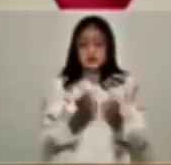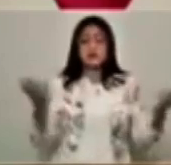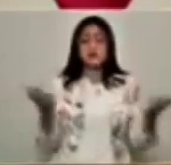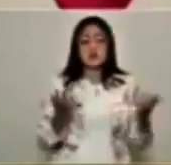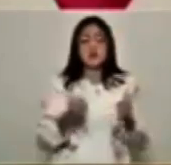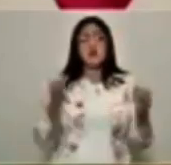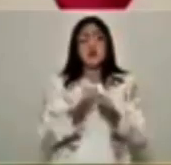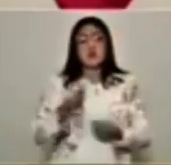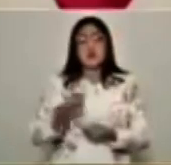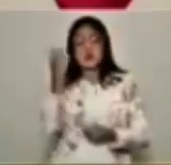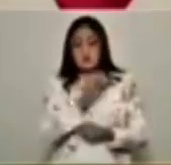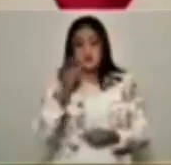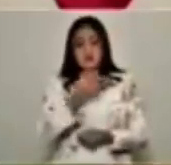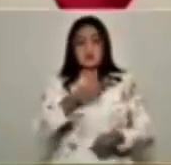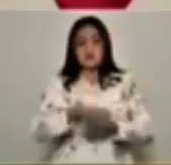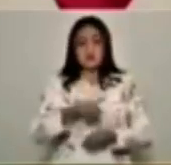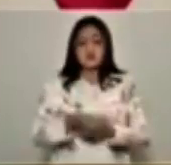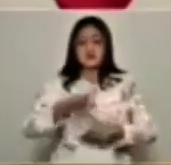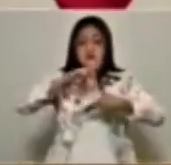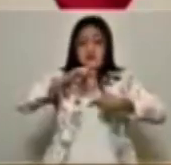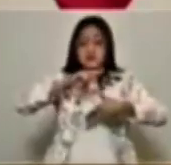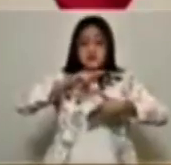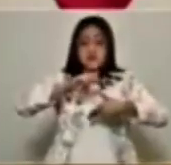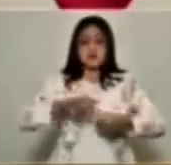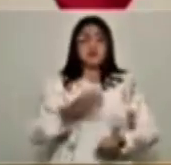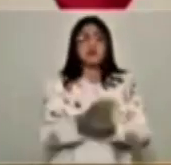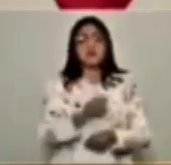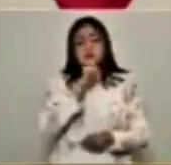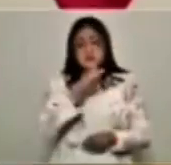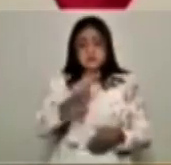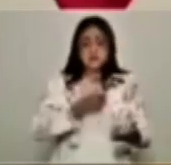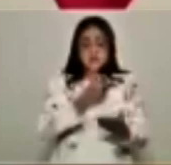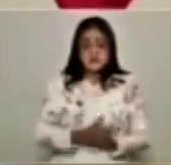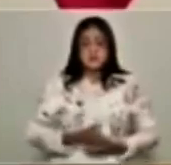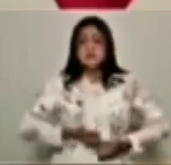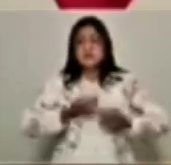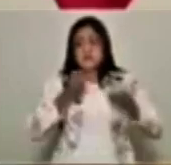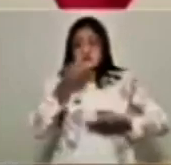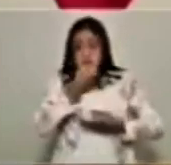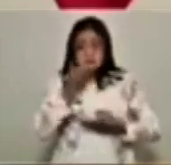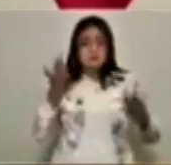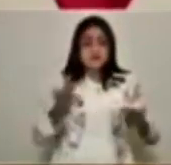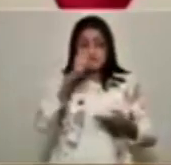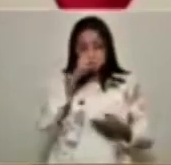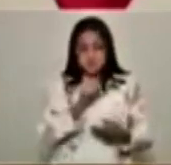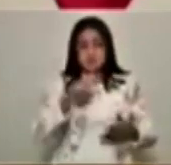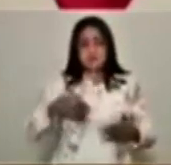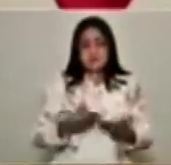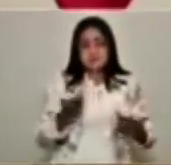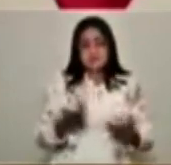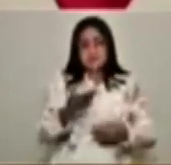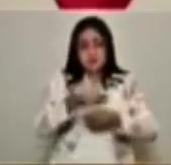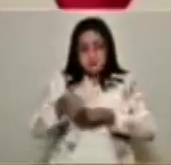con escuelas dañadas por gays sus importes sus presupuestos para poder